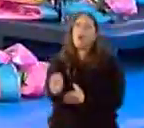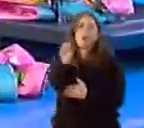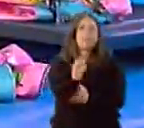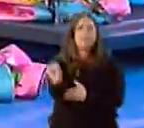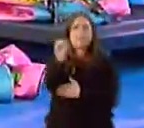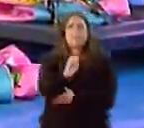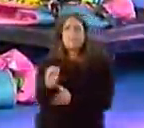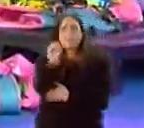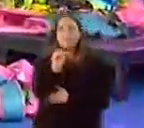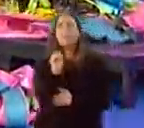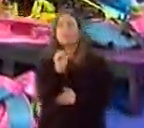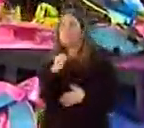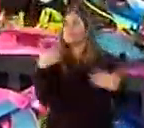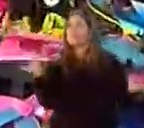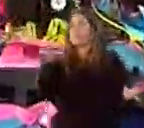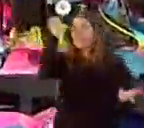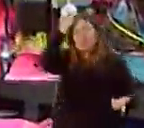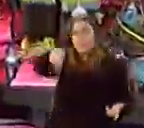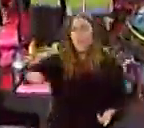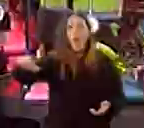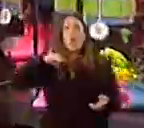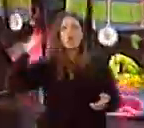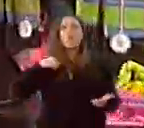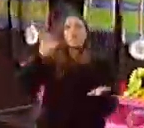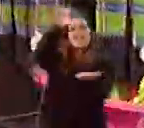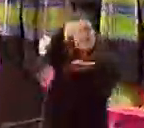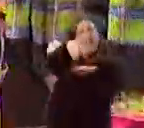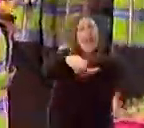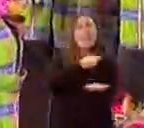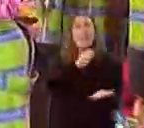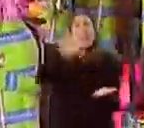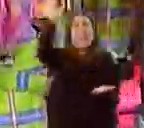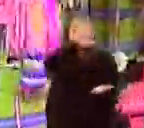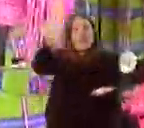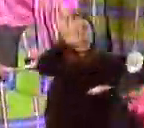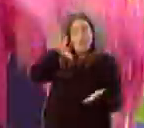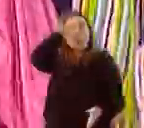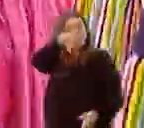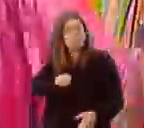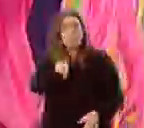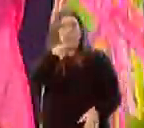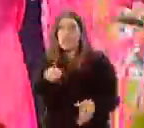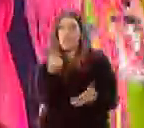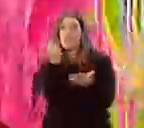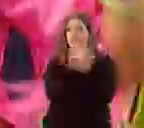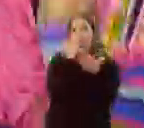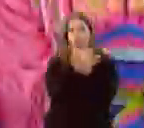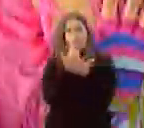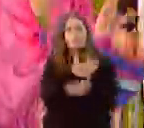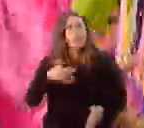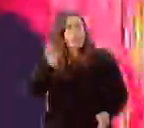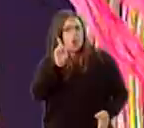varios hospitales son estatales y no buscar un placer y en esta